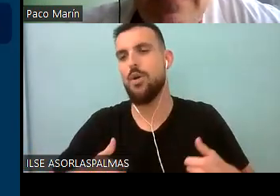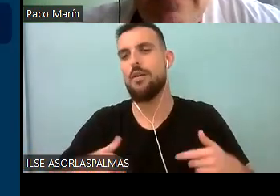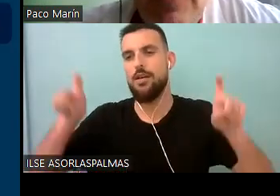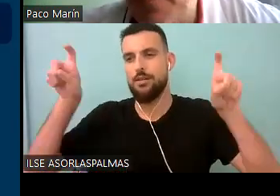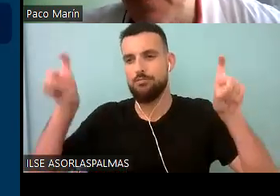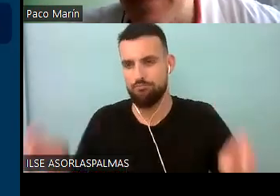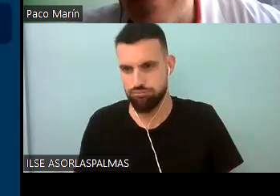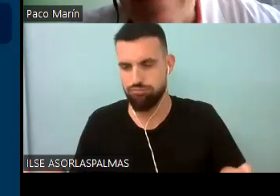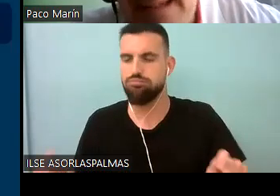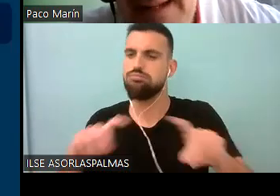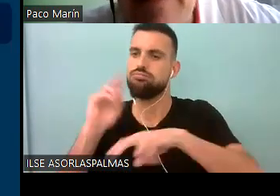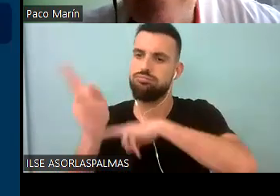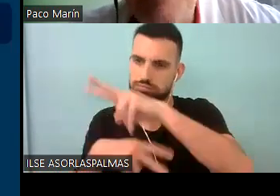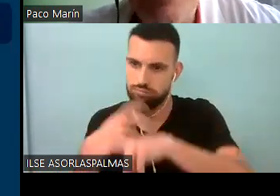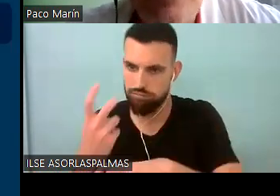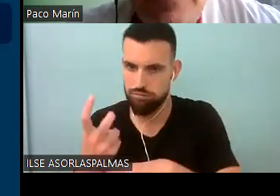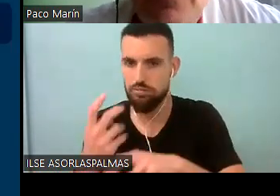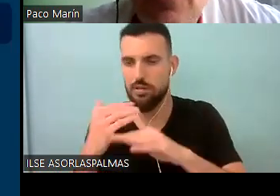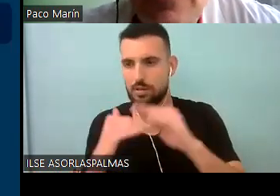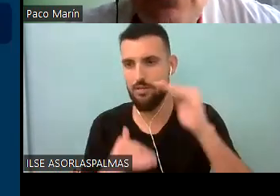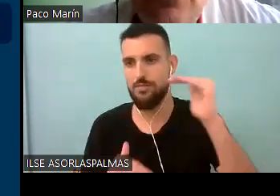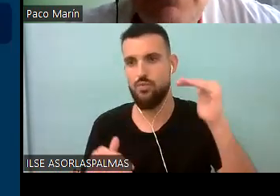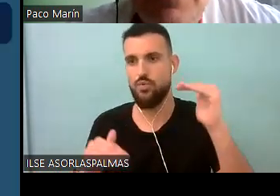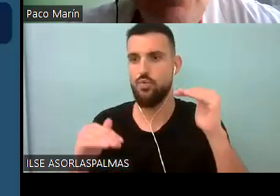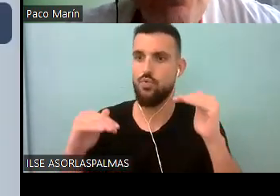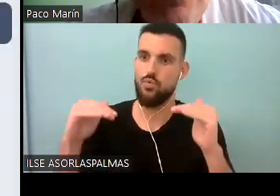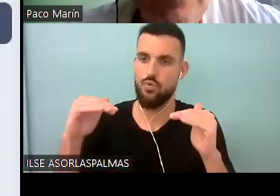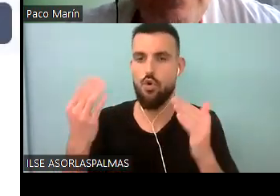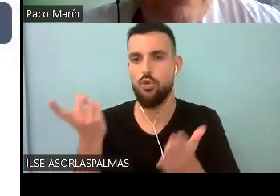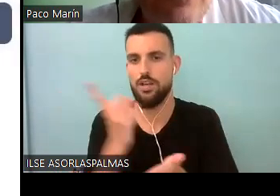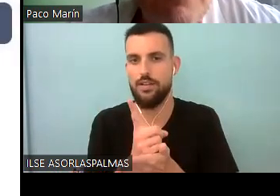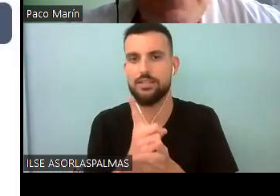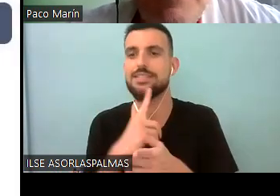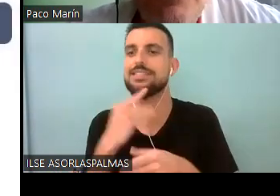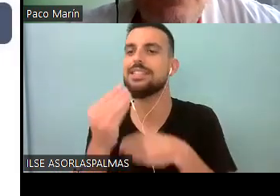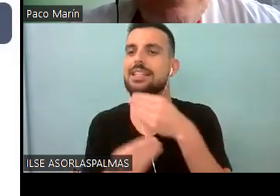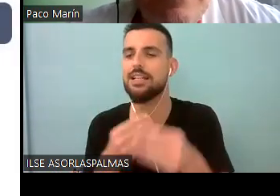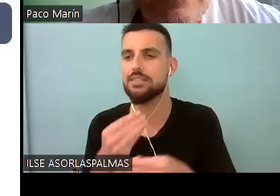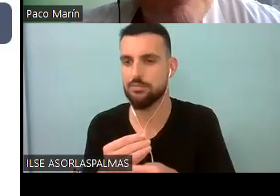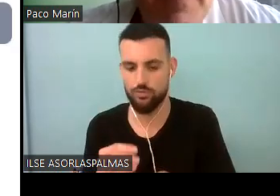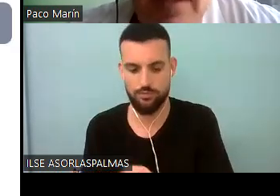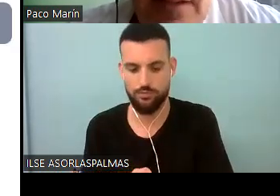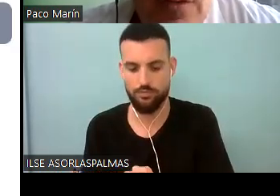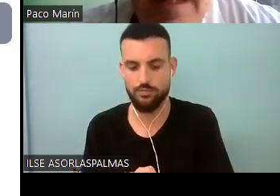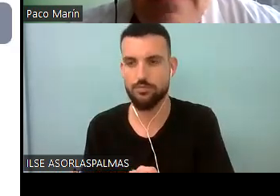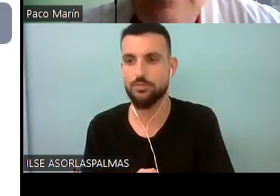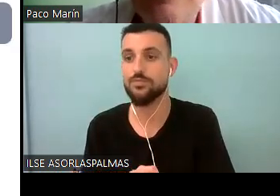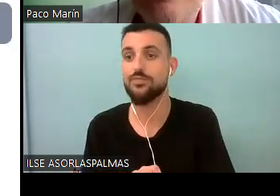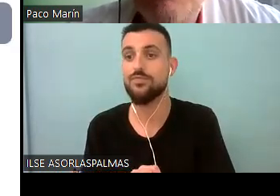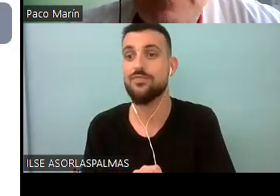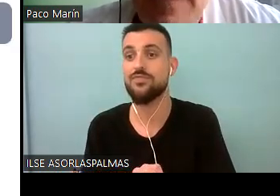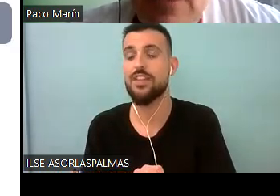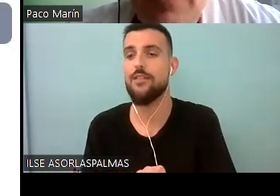restablecer, reequilibrar el ambiente oxidado. Por lo tanto, lo que vamos a atender fundamentalmente son vitaminas